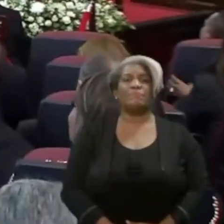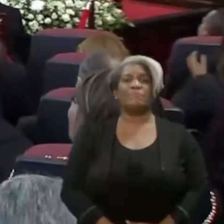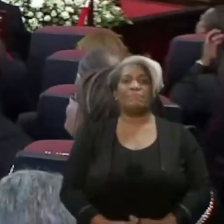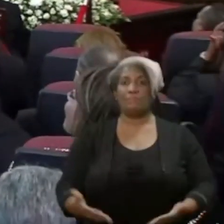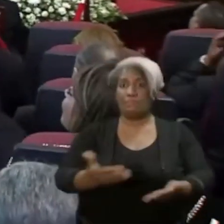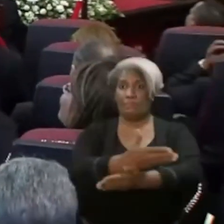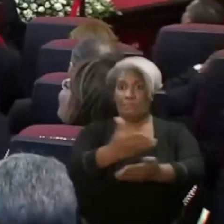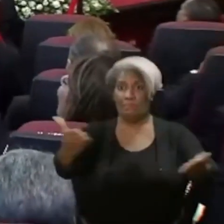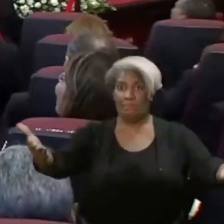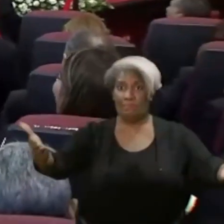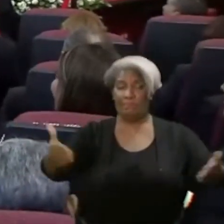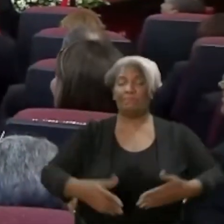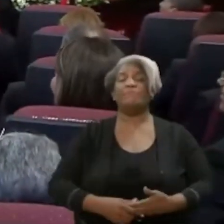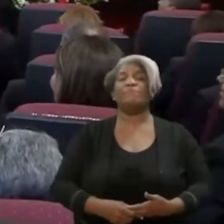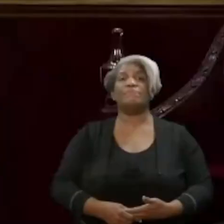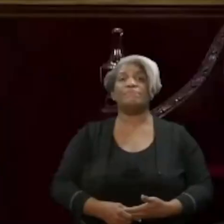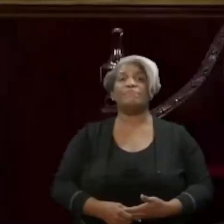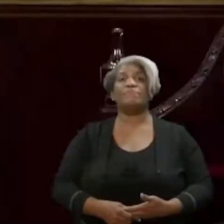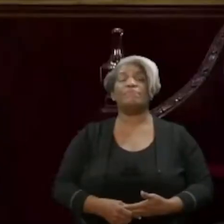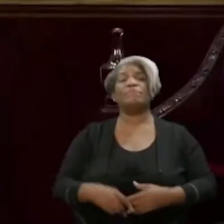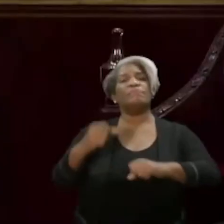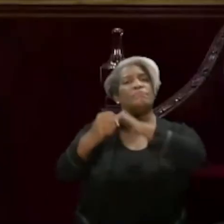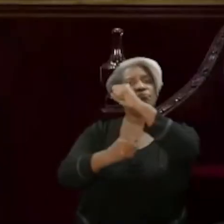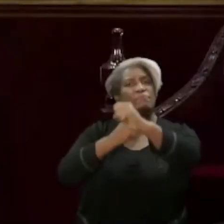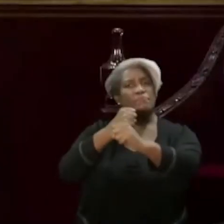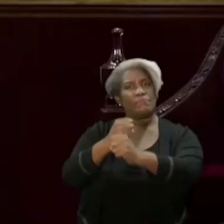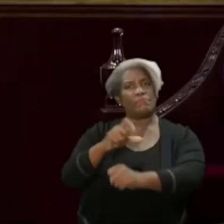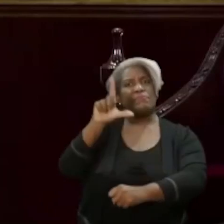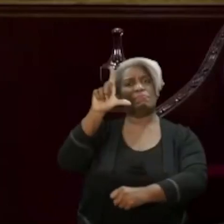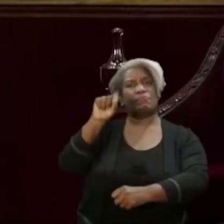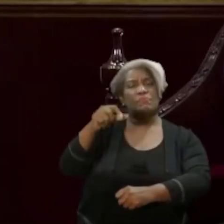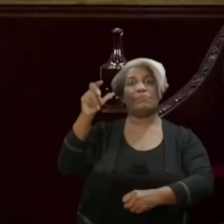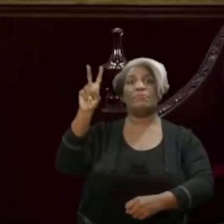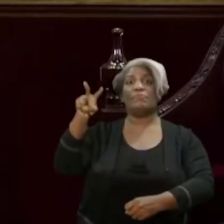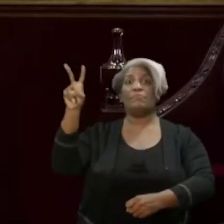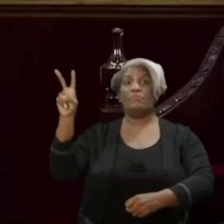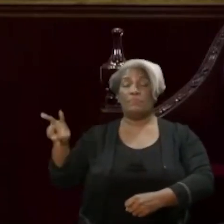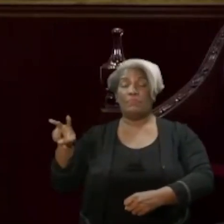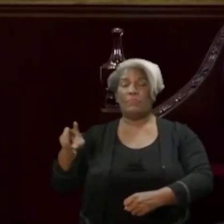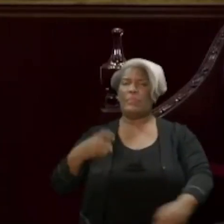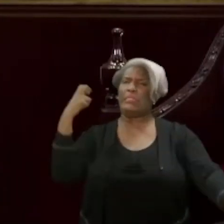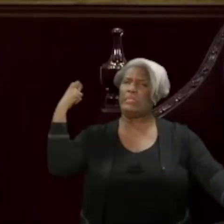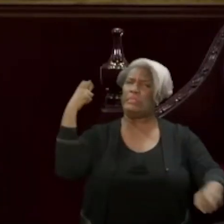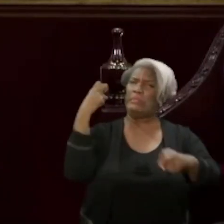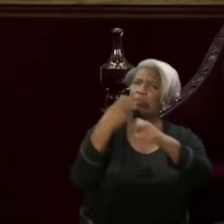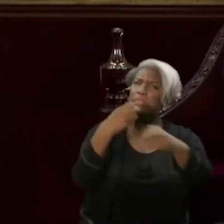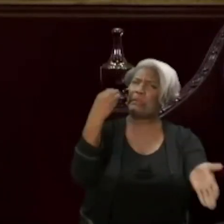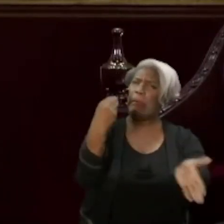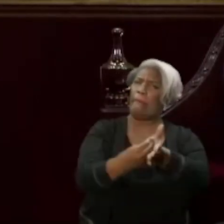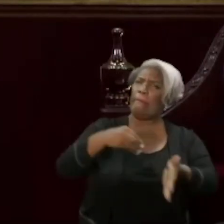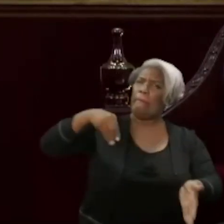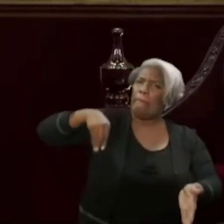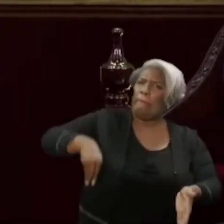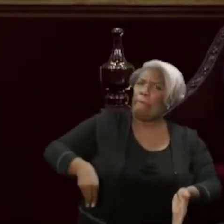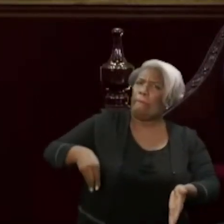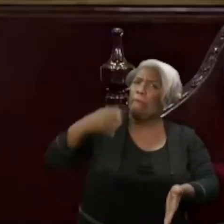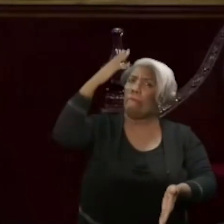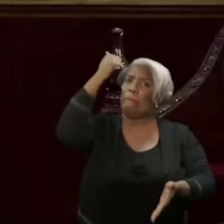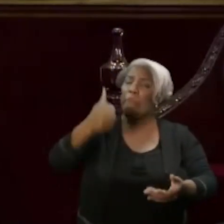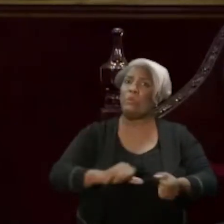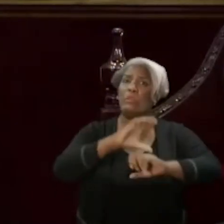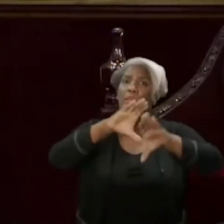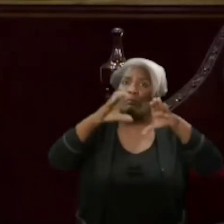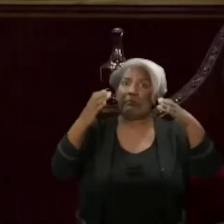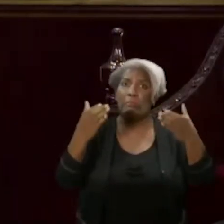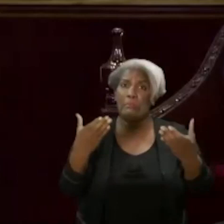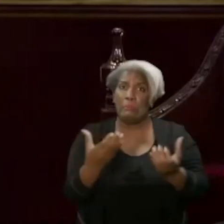Asambleístas, en este pasado año de especial dificultad para los bolsillos de los dominicanos, debido a la inflación